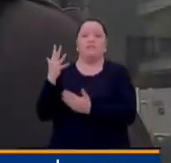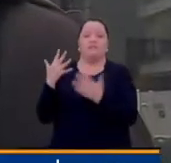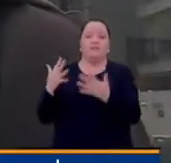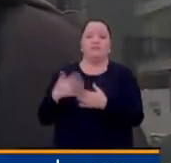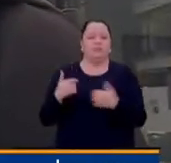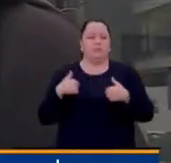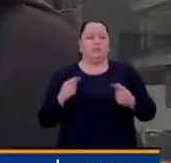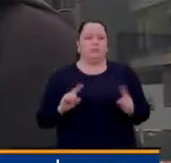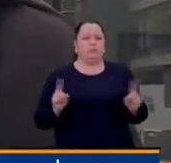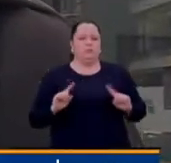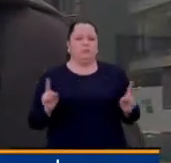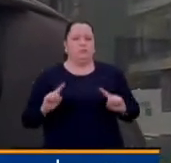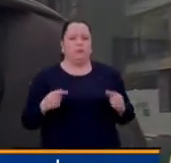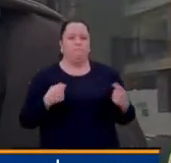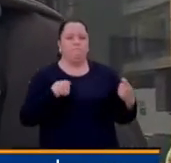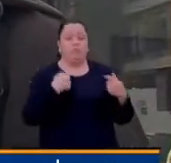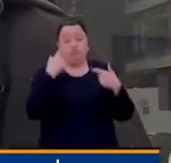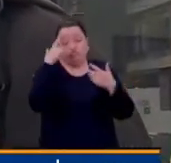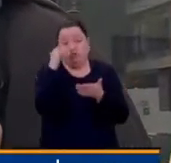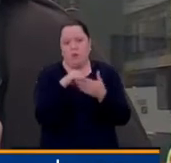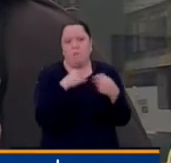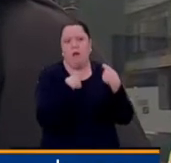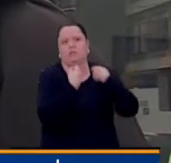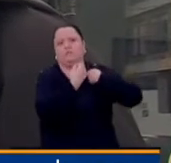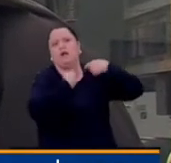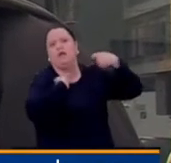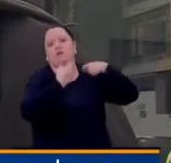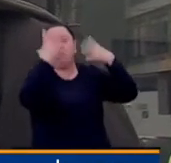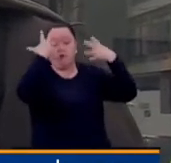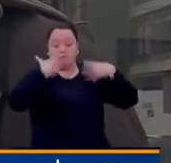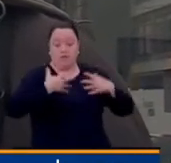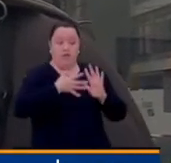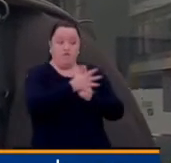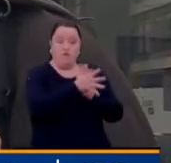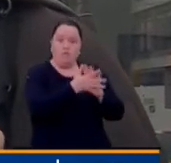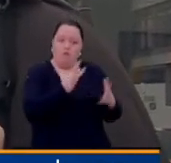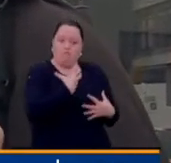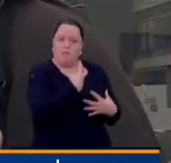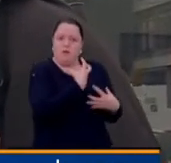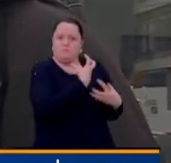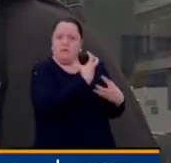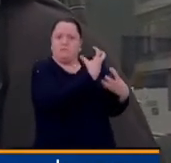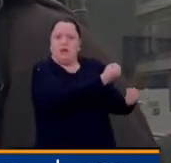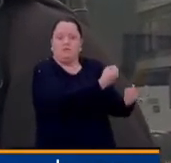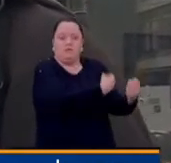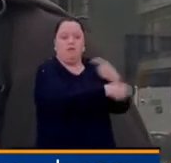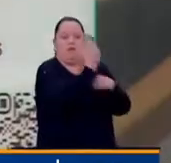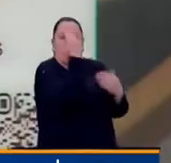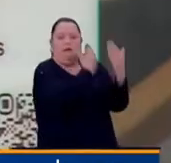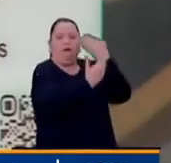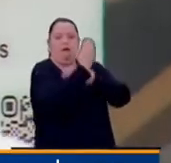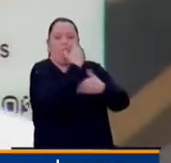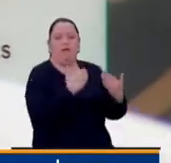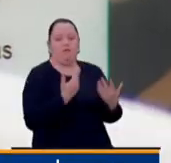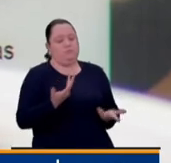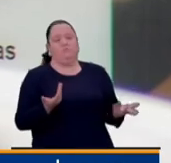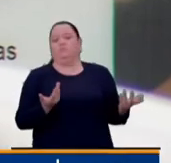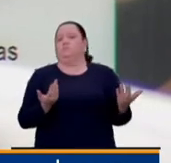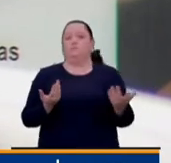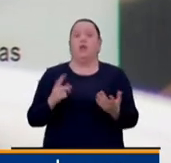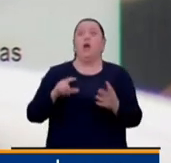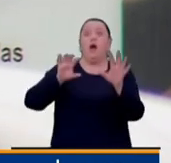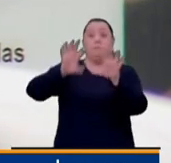para controlarnos más, creo yo, porque cuanto más información tengan de nosotros, pues más nos pueden analizar. Entonces, en otros países, de hecho en